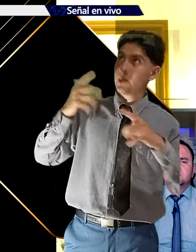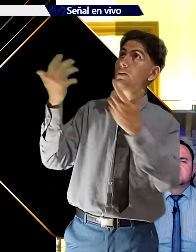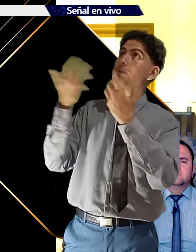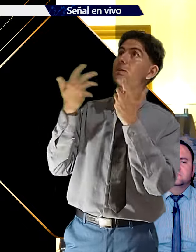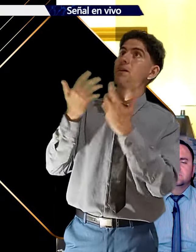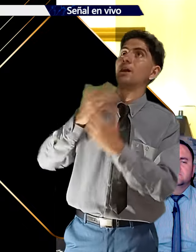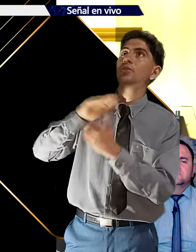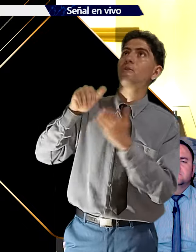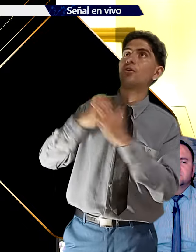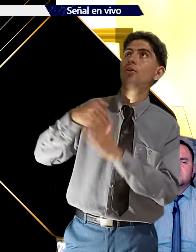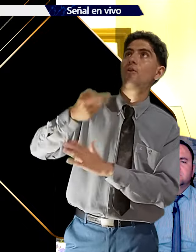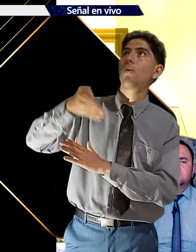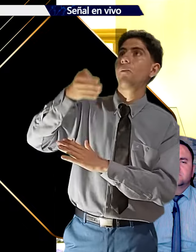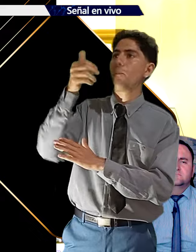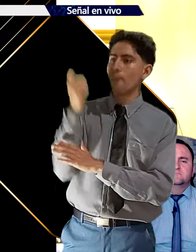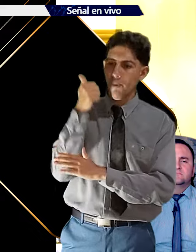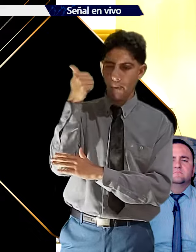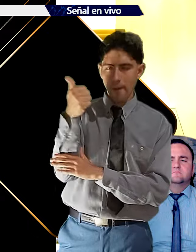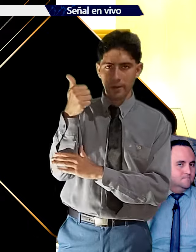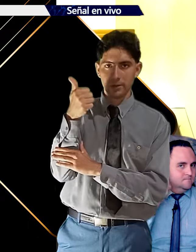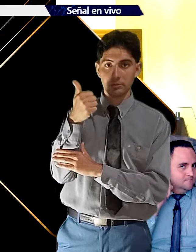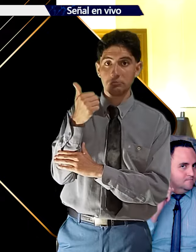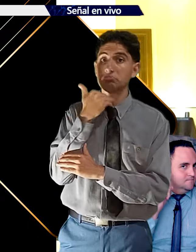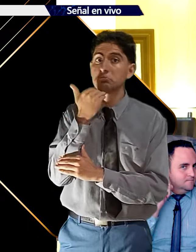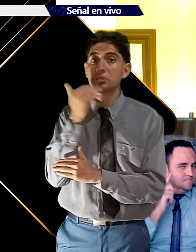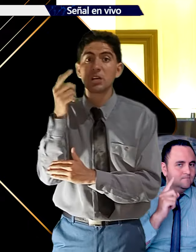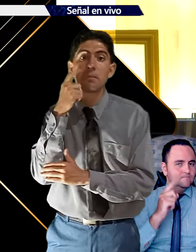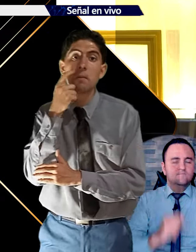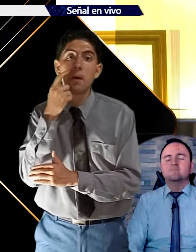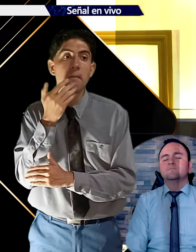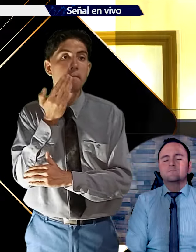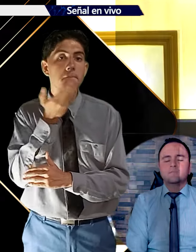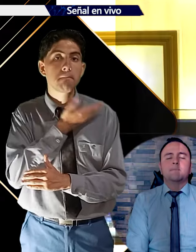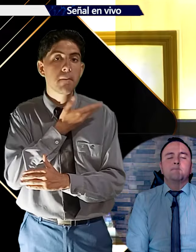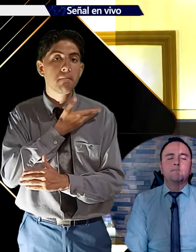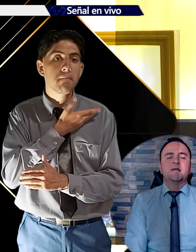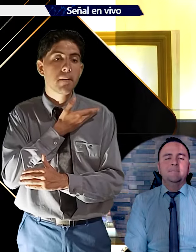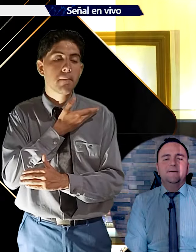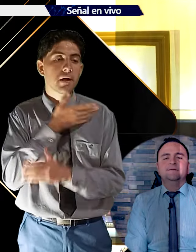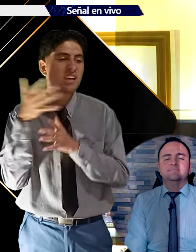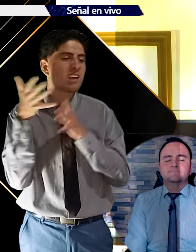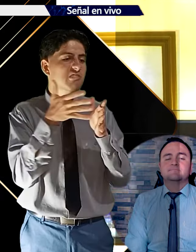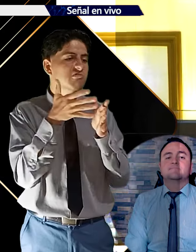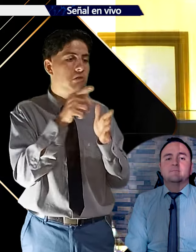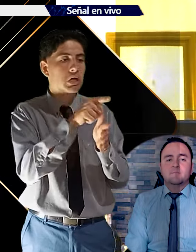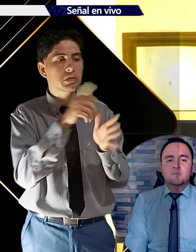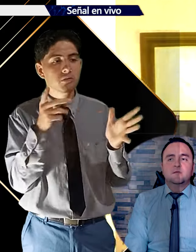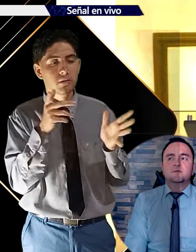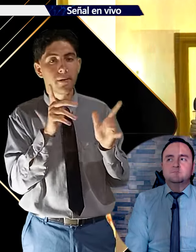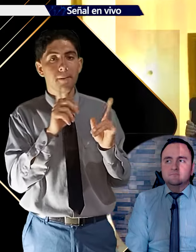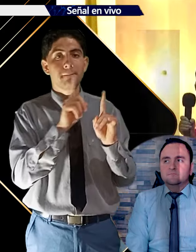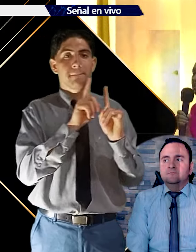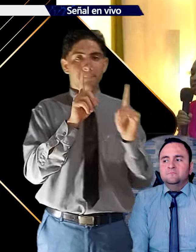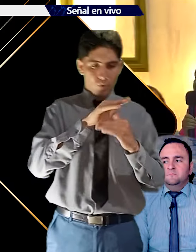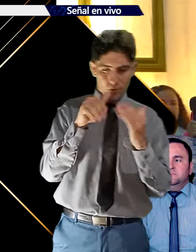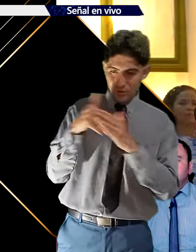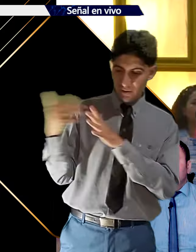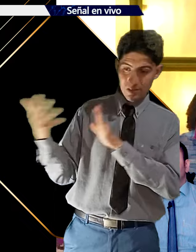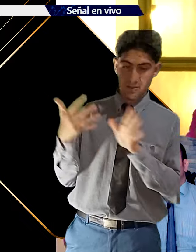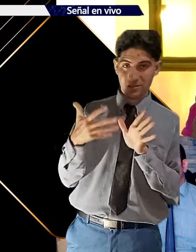viene de orden genético, de lo que son los genes. Y aquí está el Señor. Yo no sé quién fue tu papá, yo no sé quién fue tu mamá, yo no sé qué maleticas